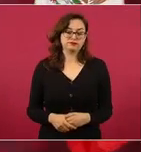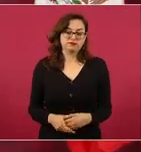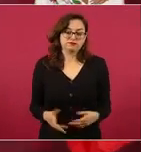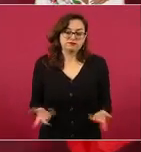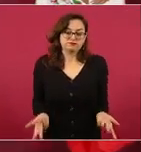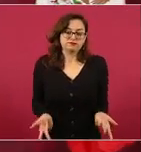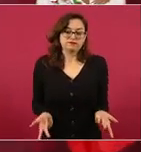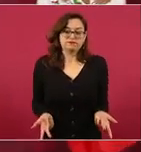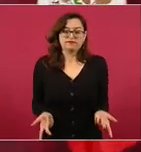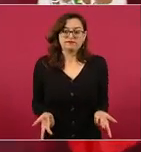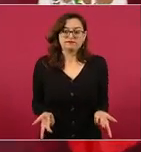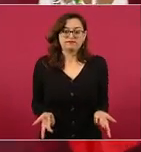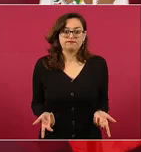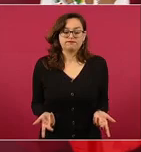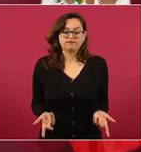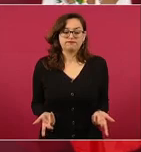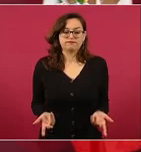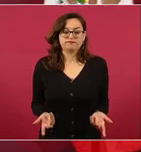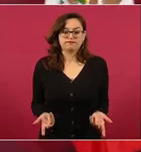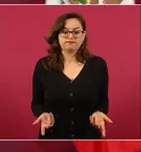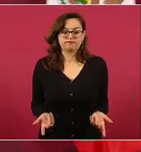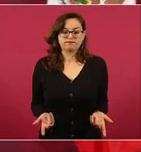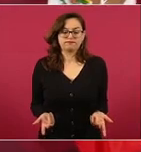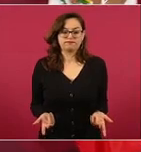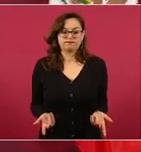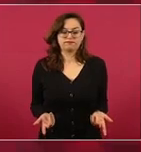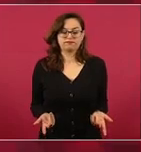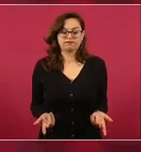de que no hay